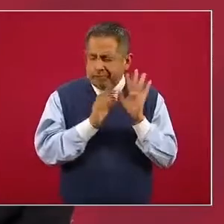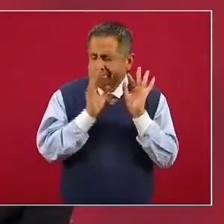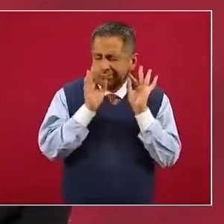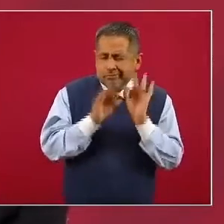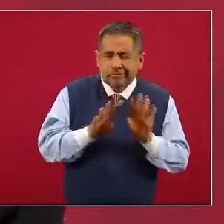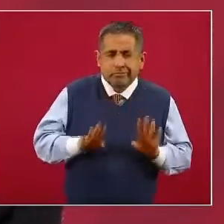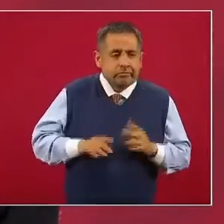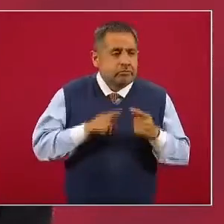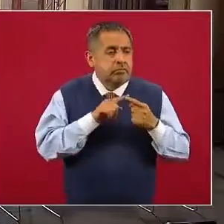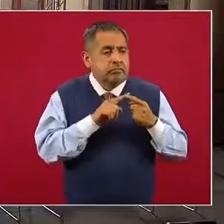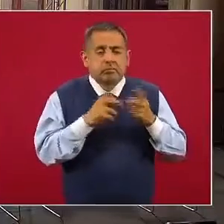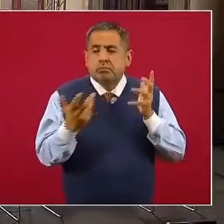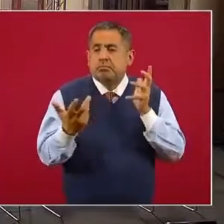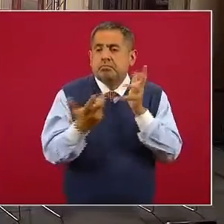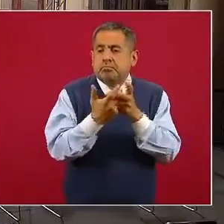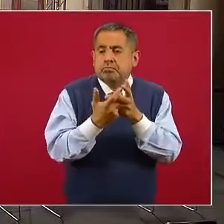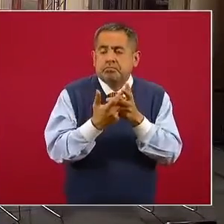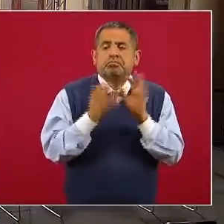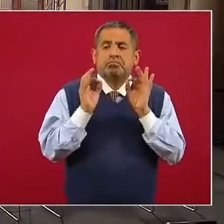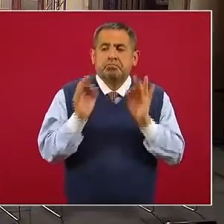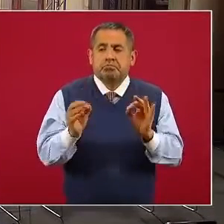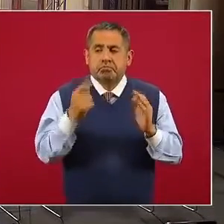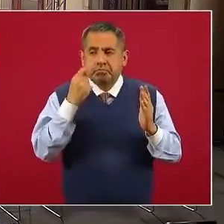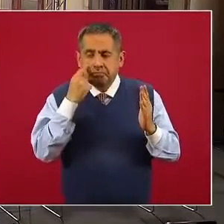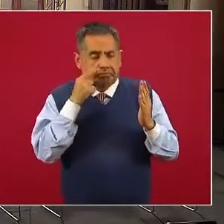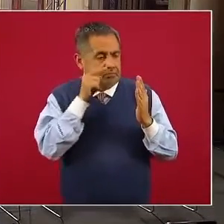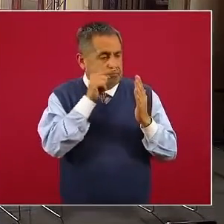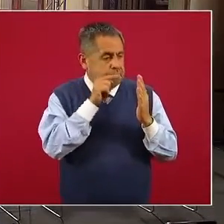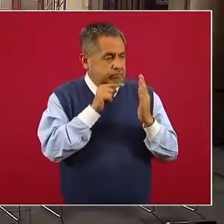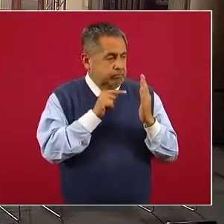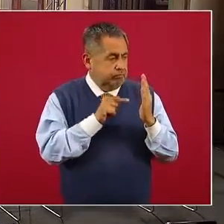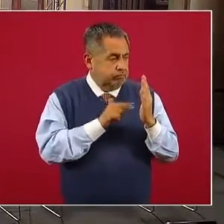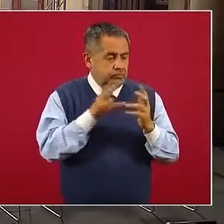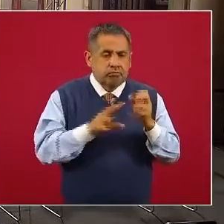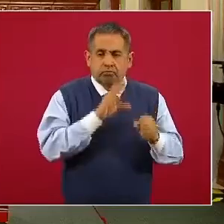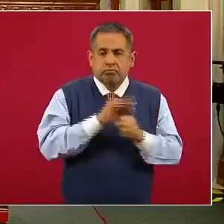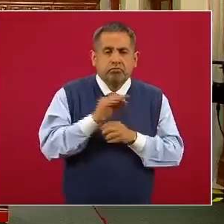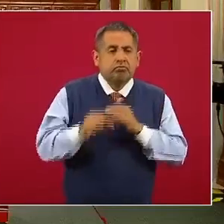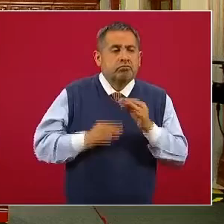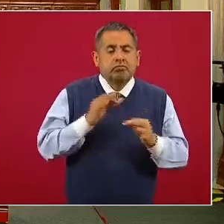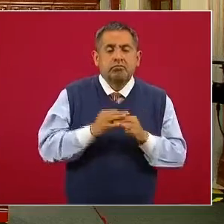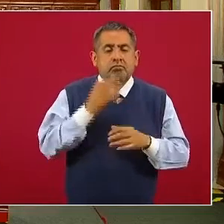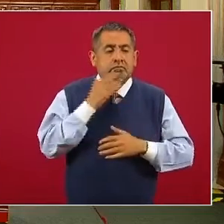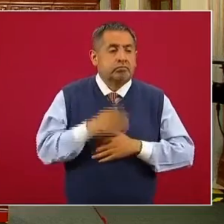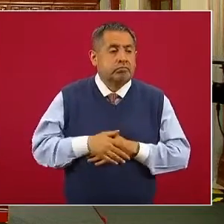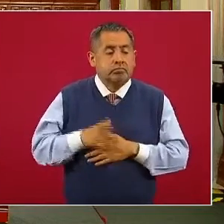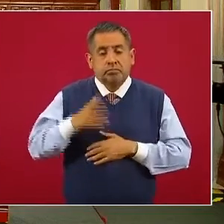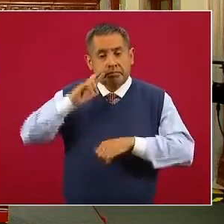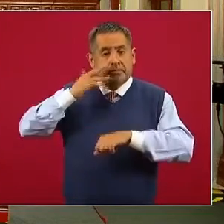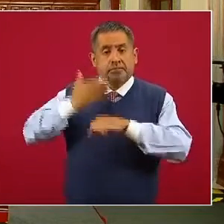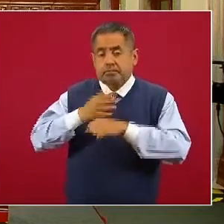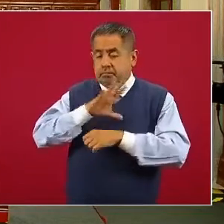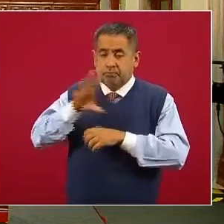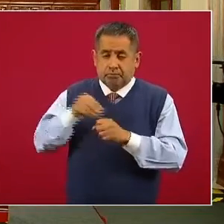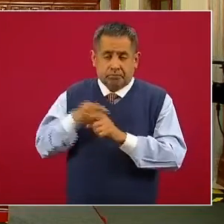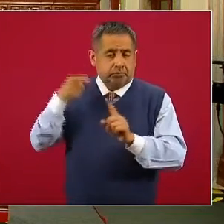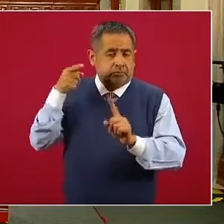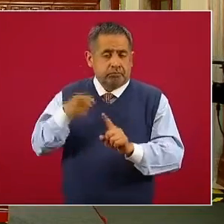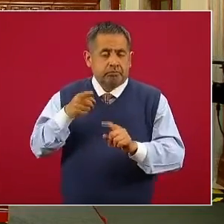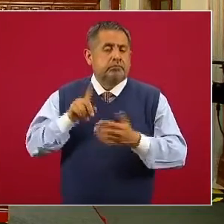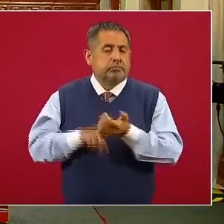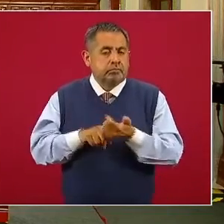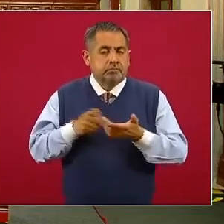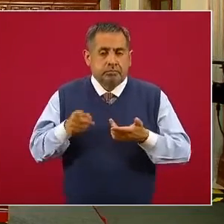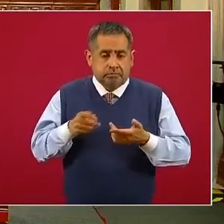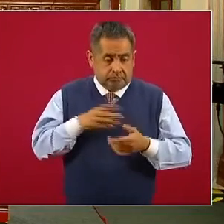específico sea congruente con el protocolo general. Y la responsabilidad directa de que ese